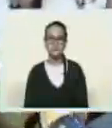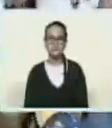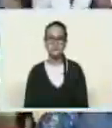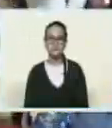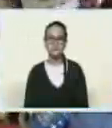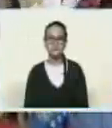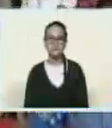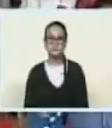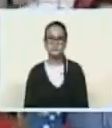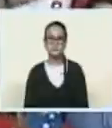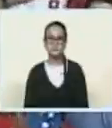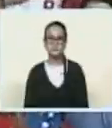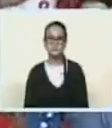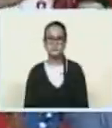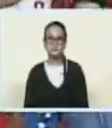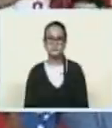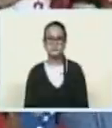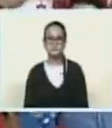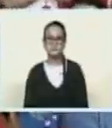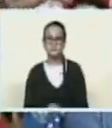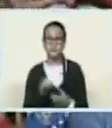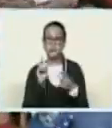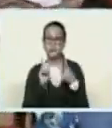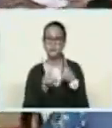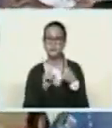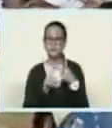En segundo lugar,